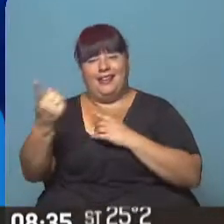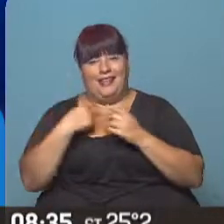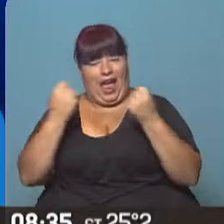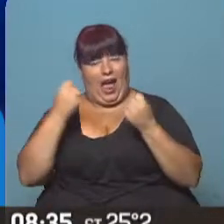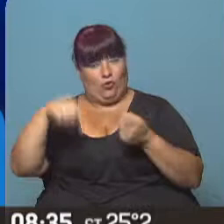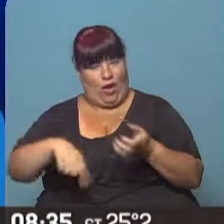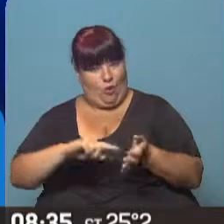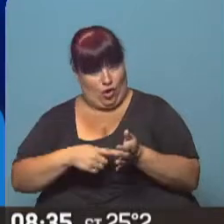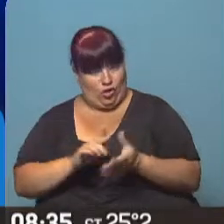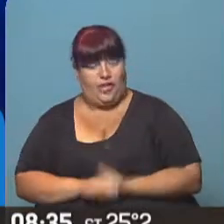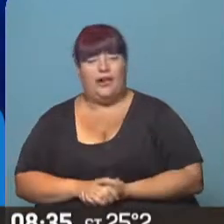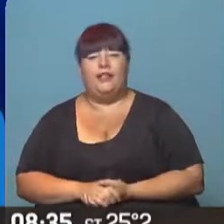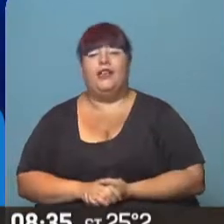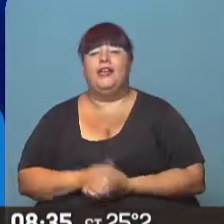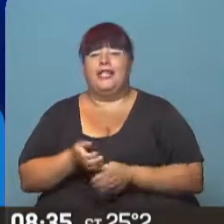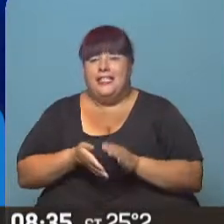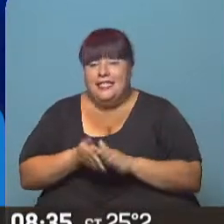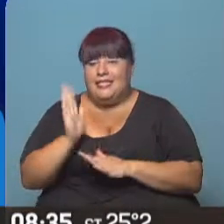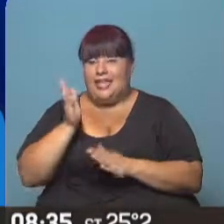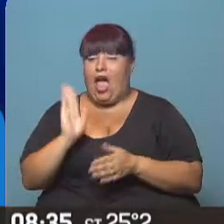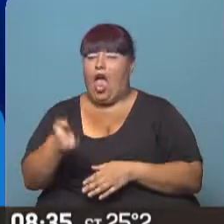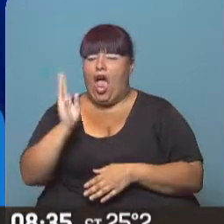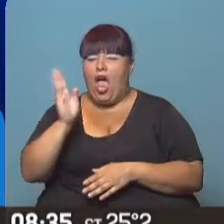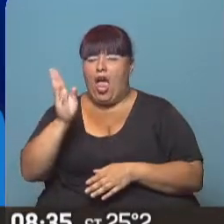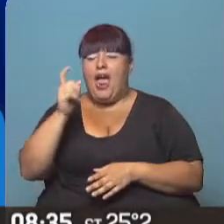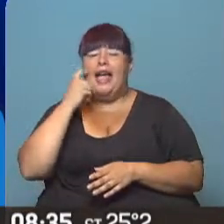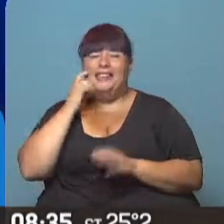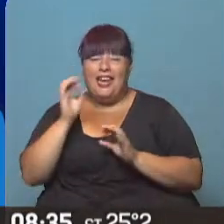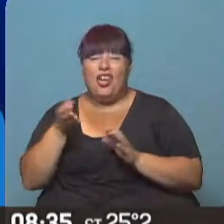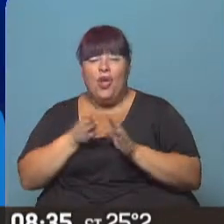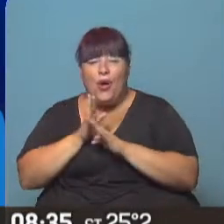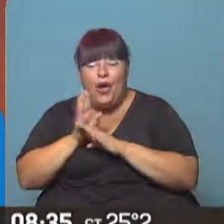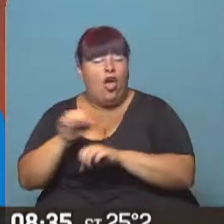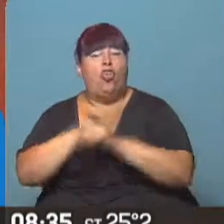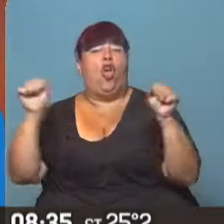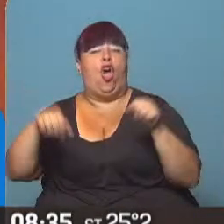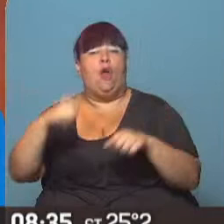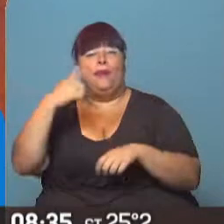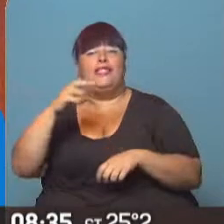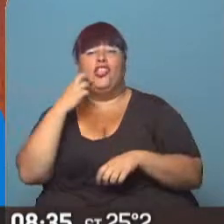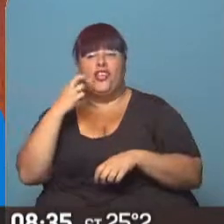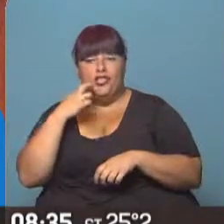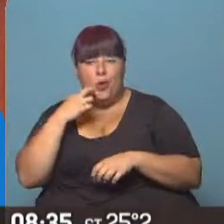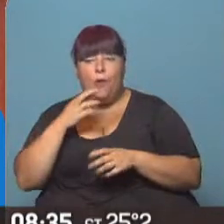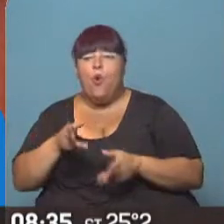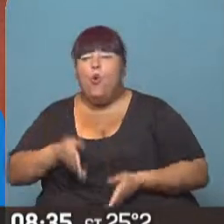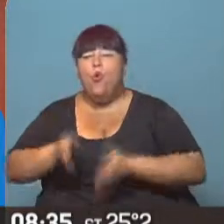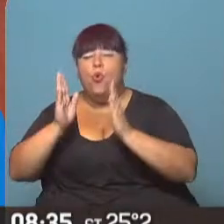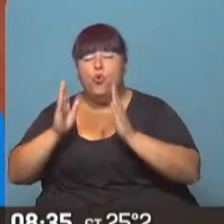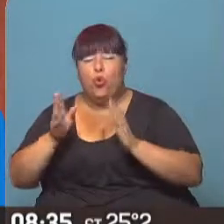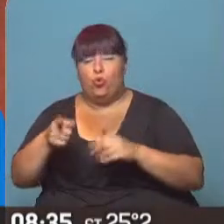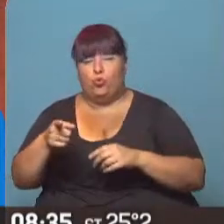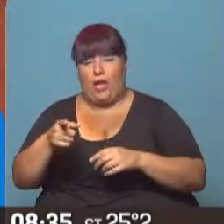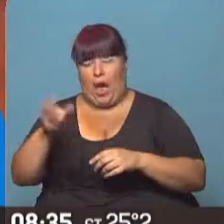en auto a Buenos Aires. Cuando salimos después de recorrer toda la provincia de Entre Ríos, entramos de golpe en la 119, que es una ruta